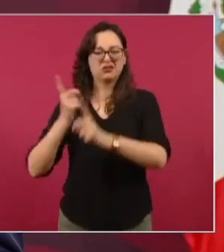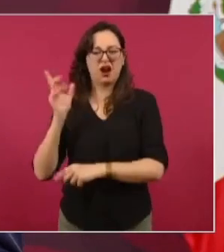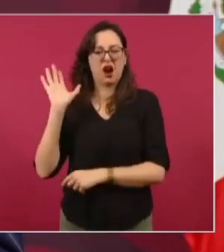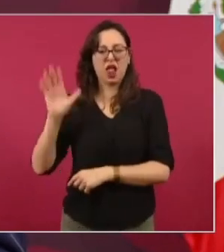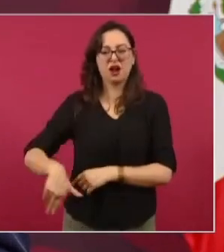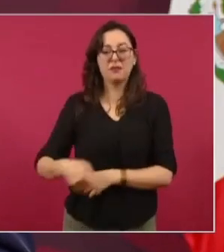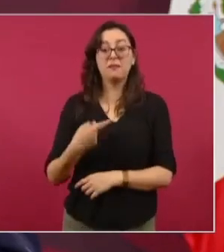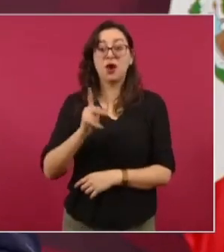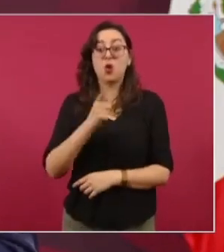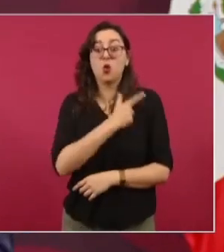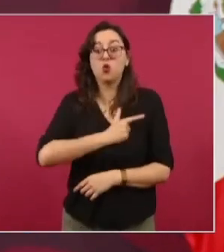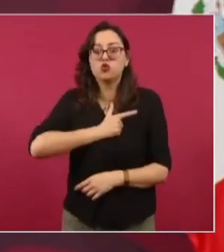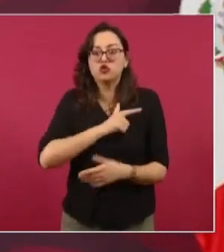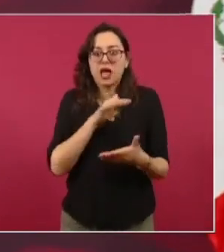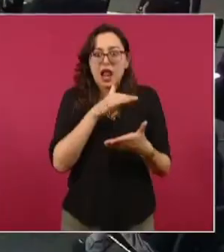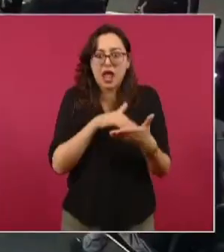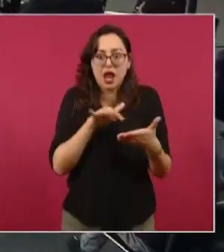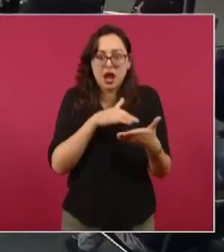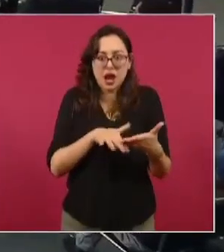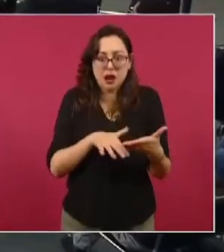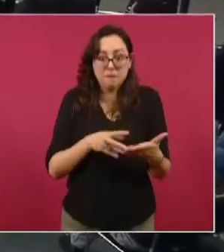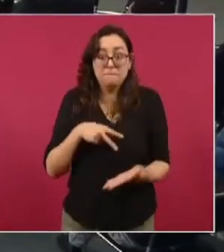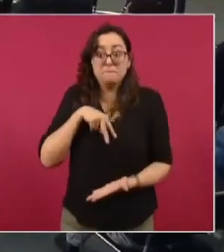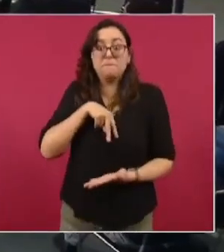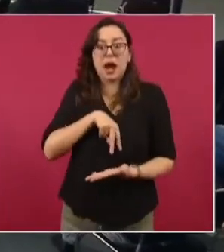por ejemplo pueden leer un libro para